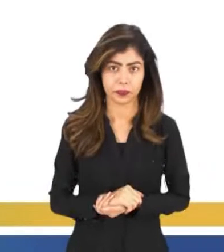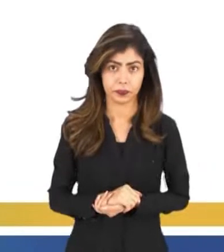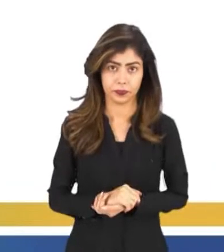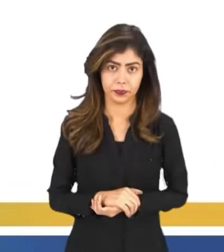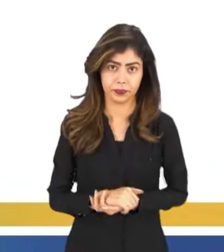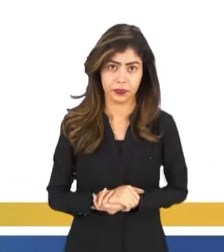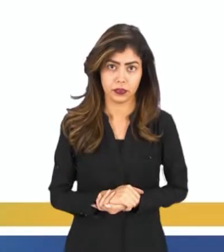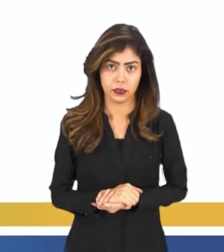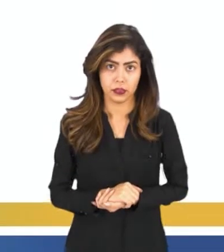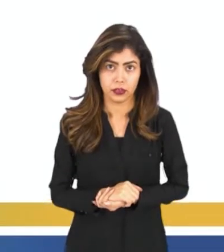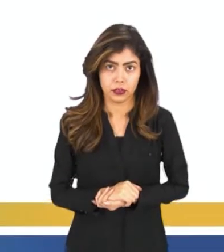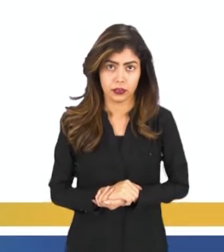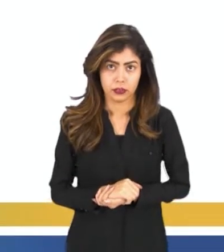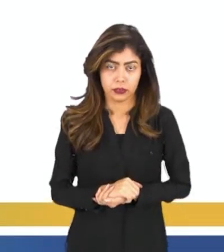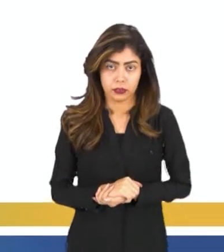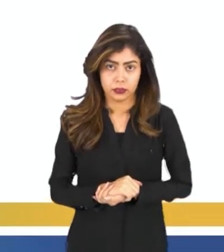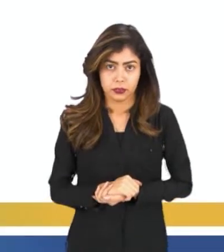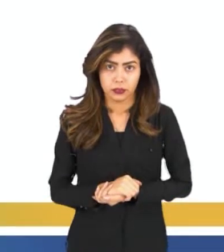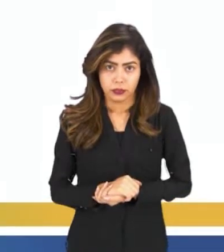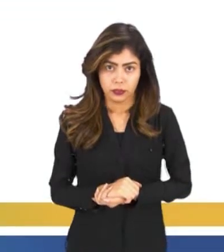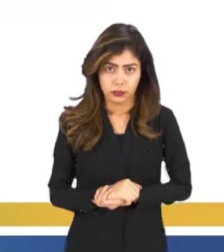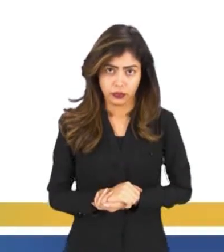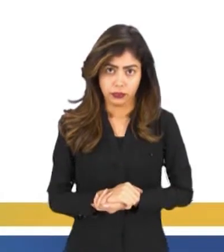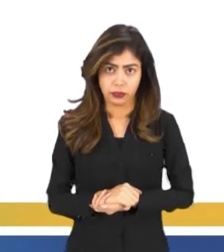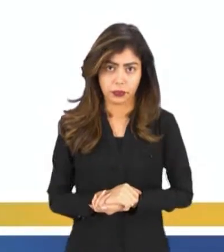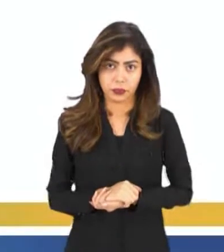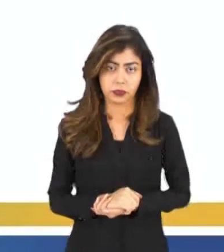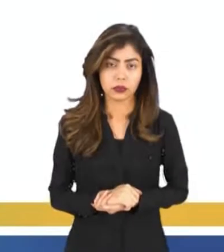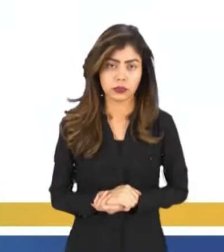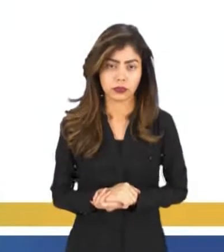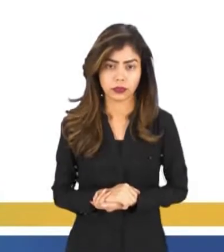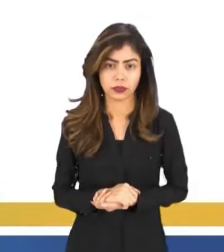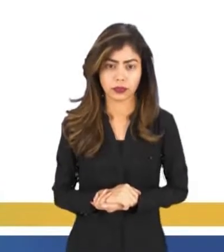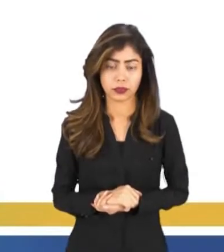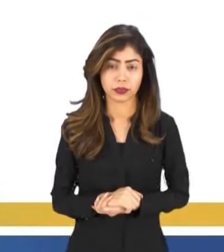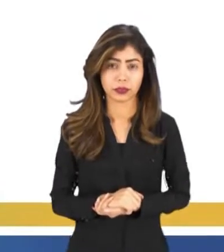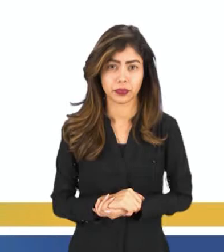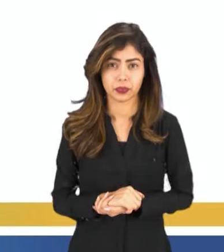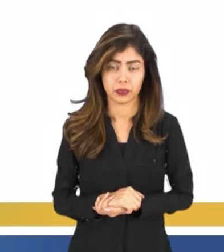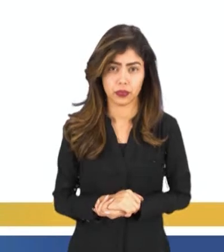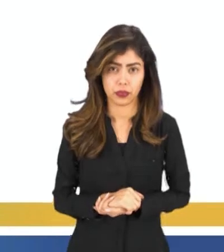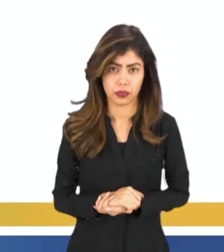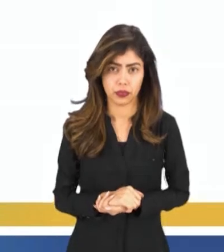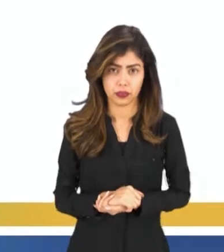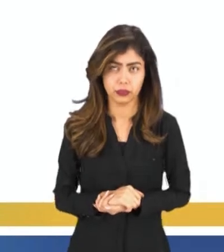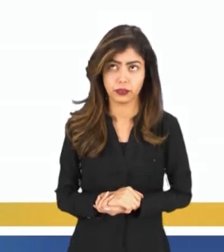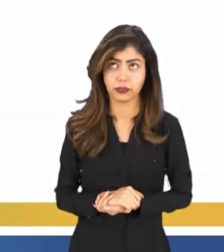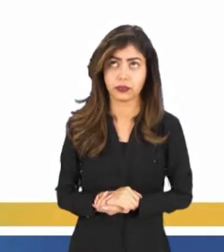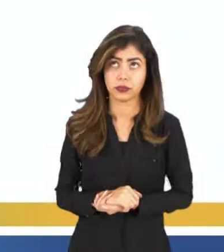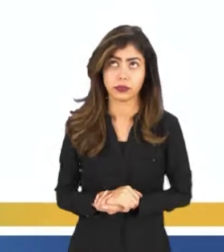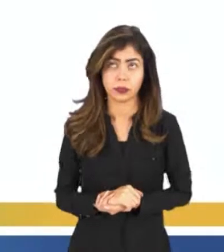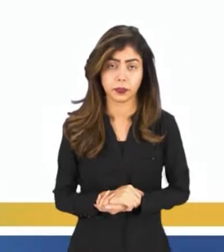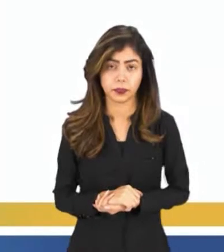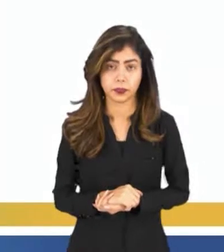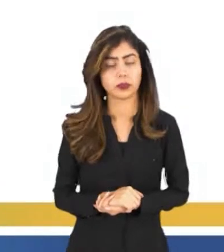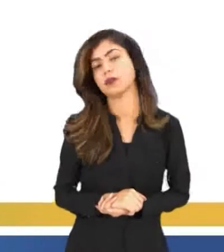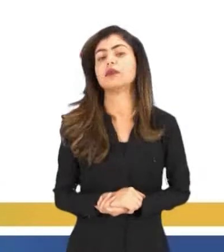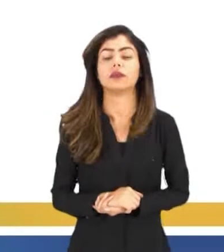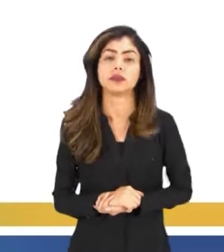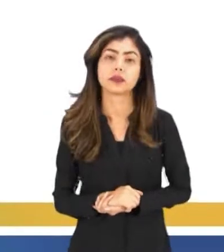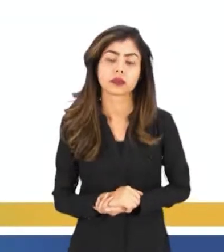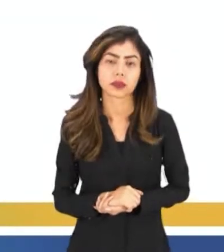este texto trata de explicar sobre la posición de los mares y